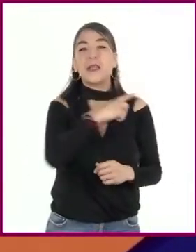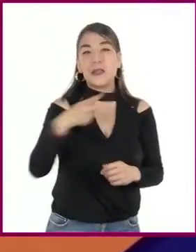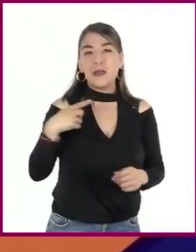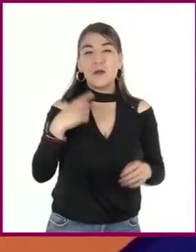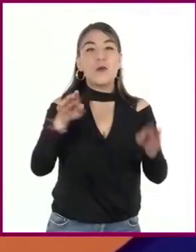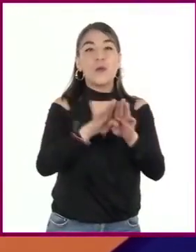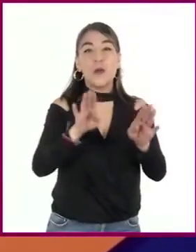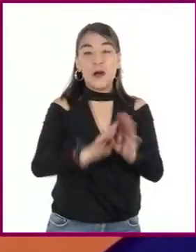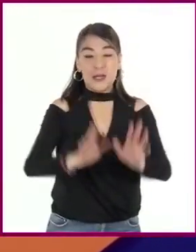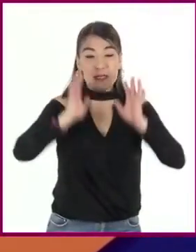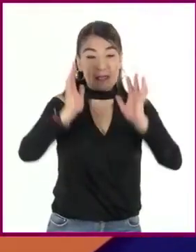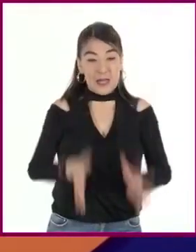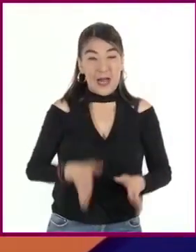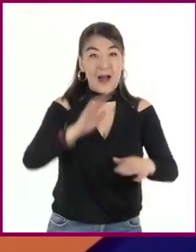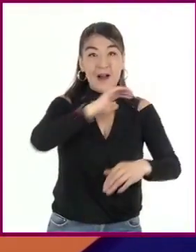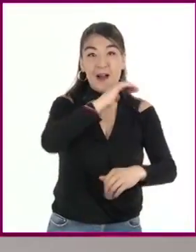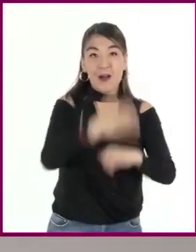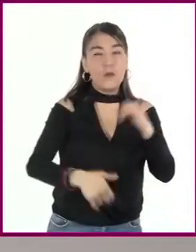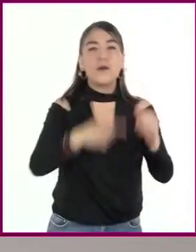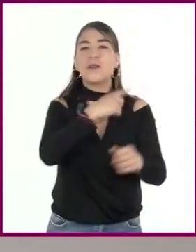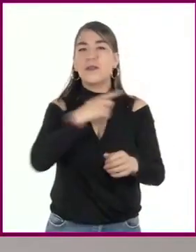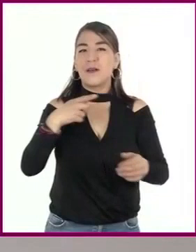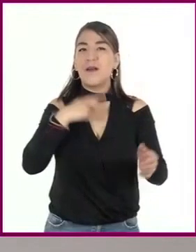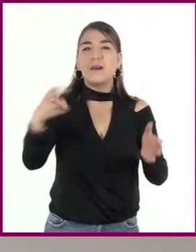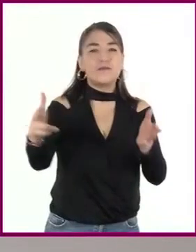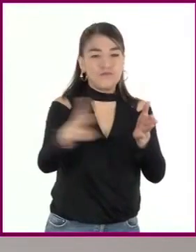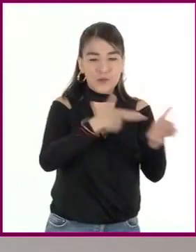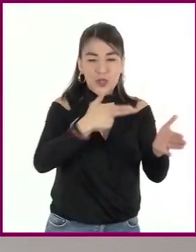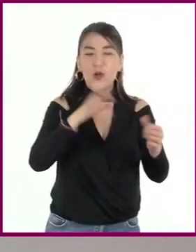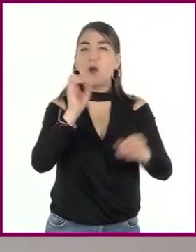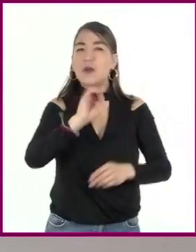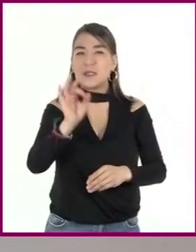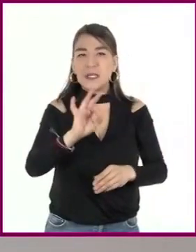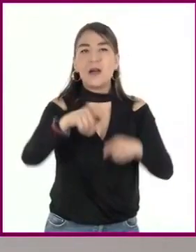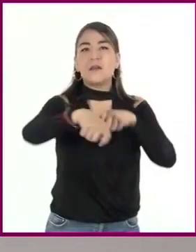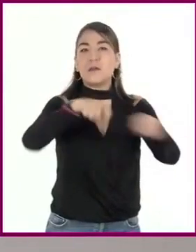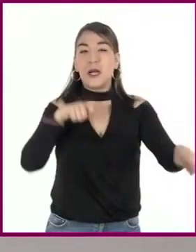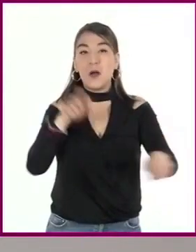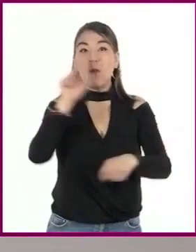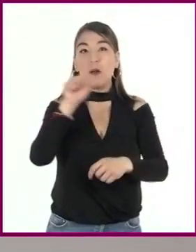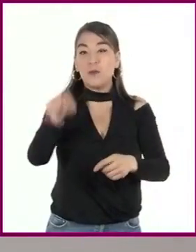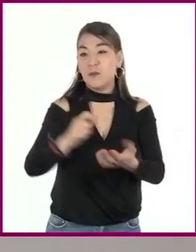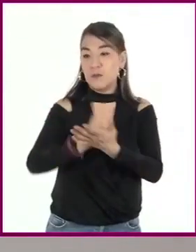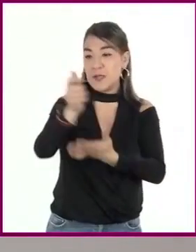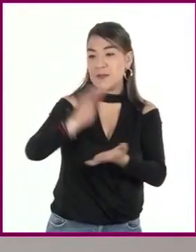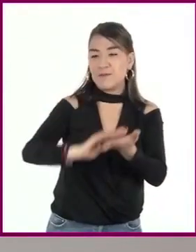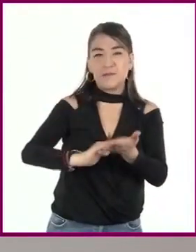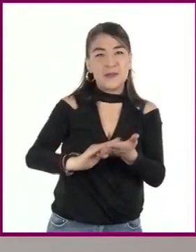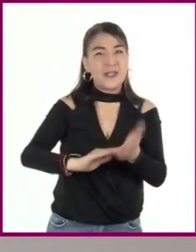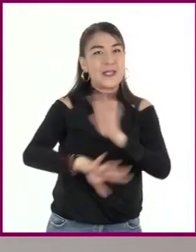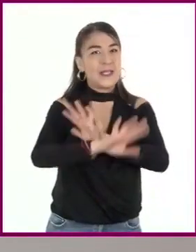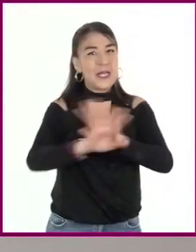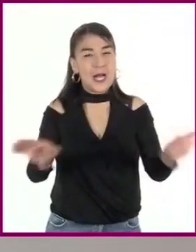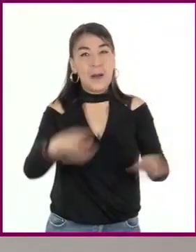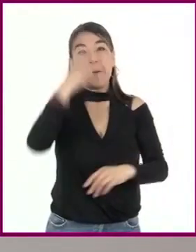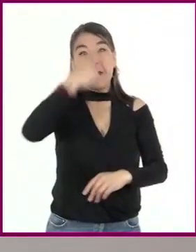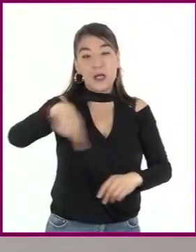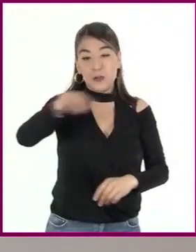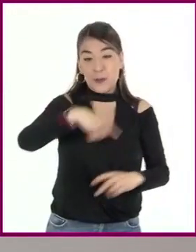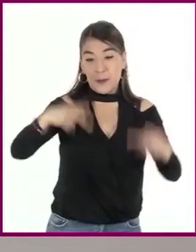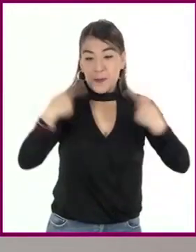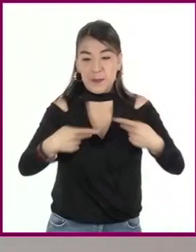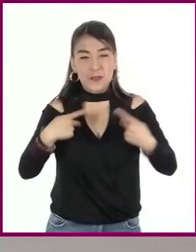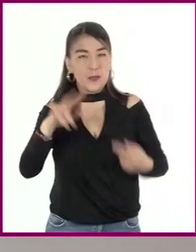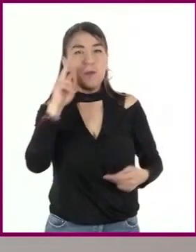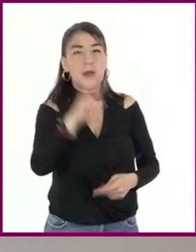debe destruir o cancelar de alguna manera una vez que se terminan los pagos, de tal manera que todos los involucrados